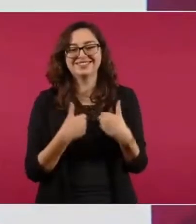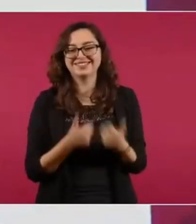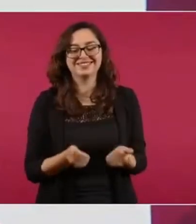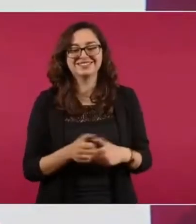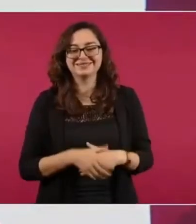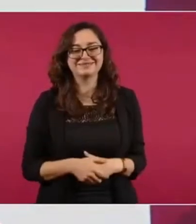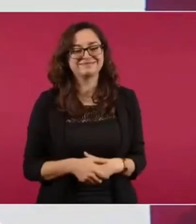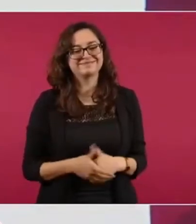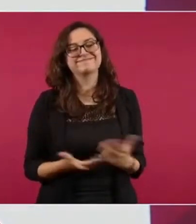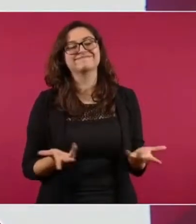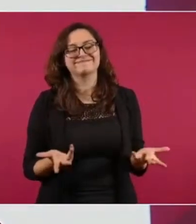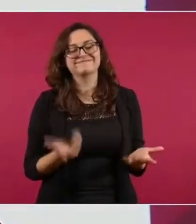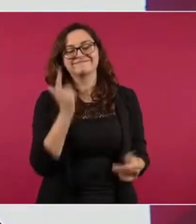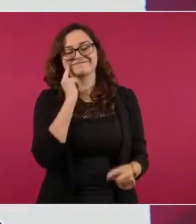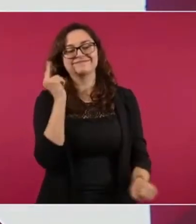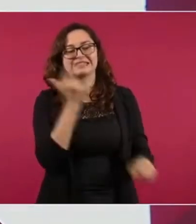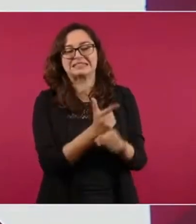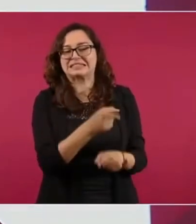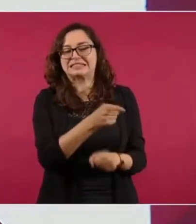O sea,